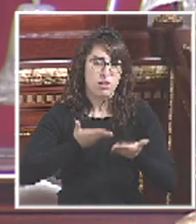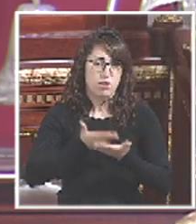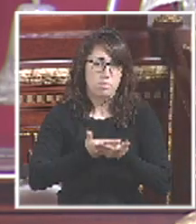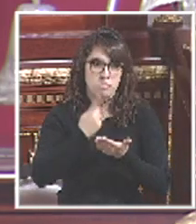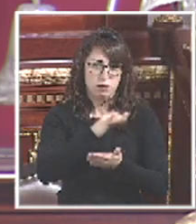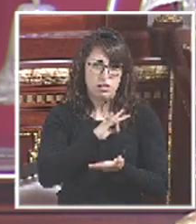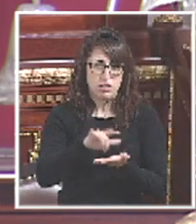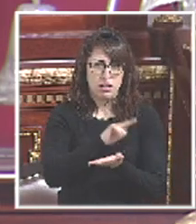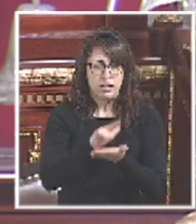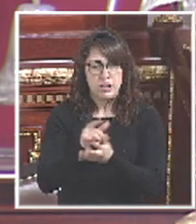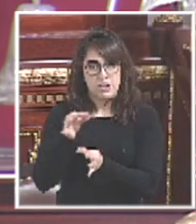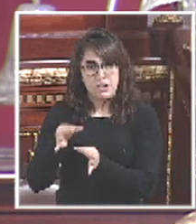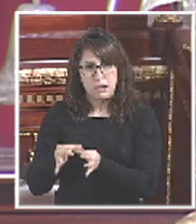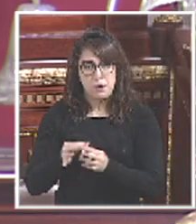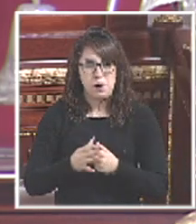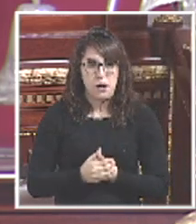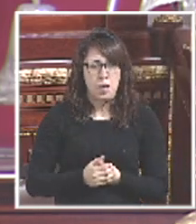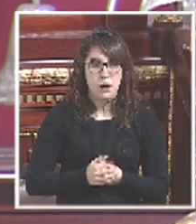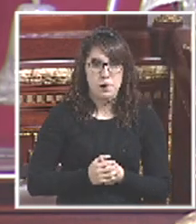lugar.